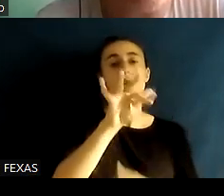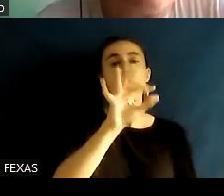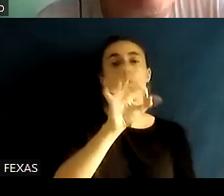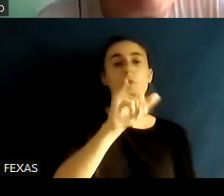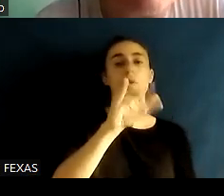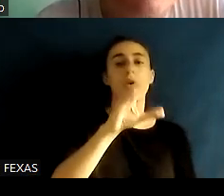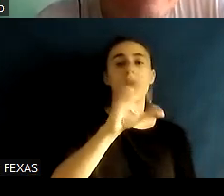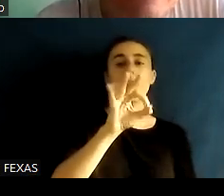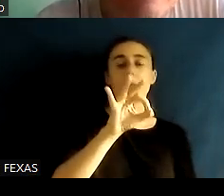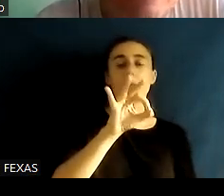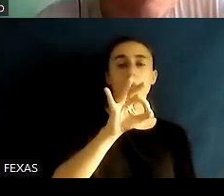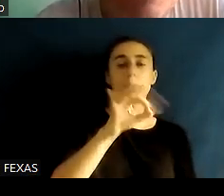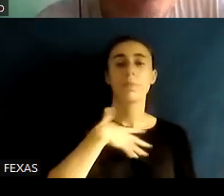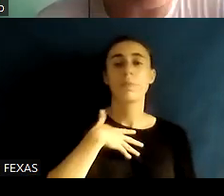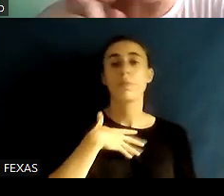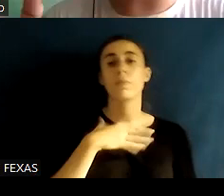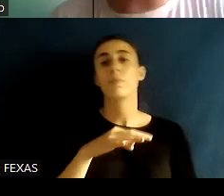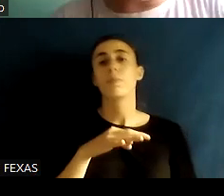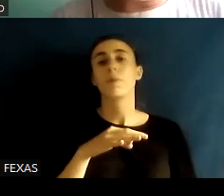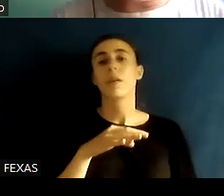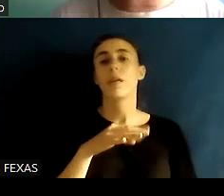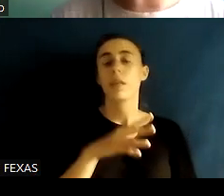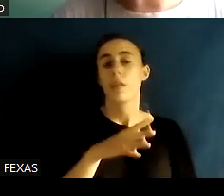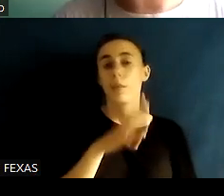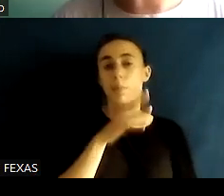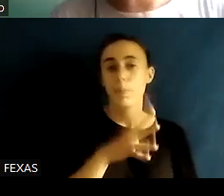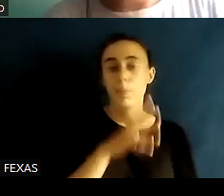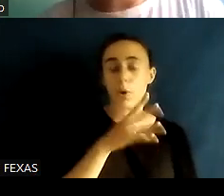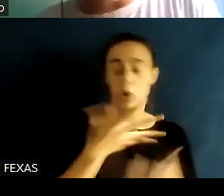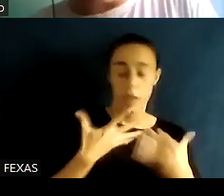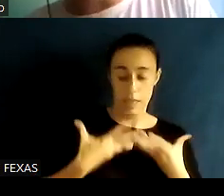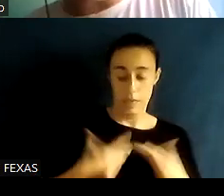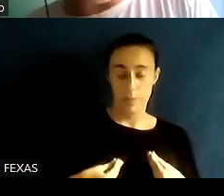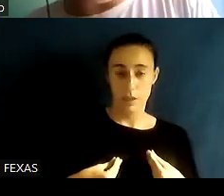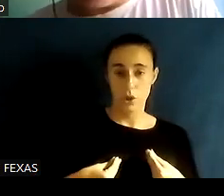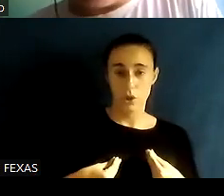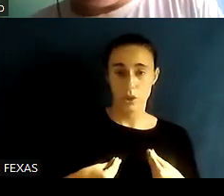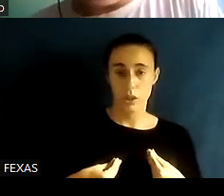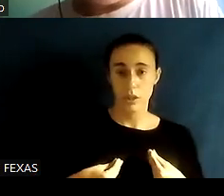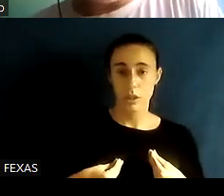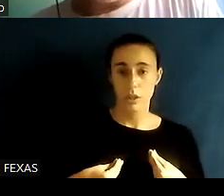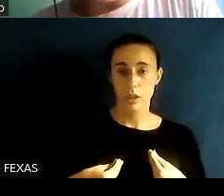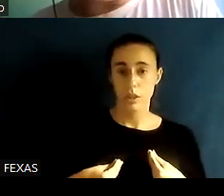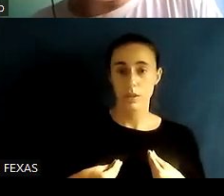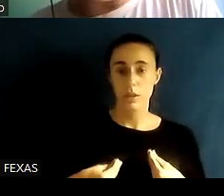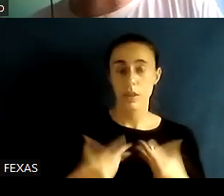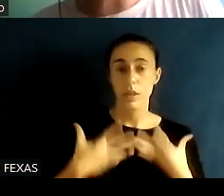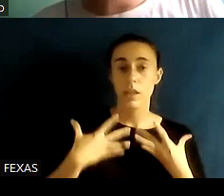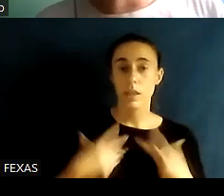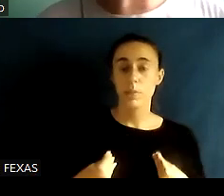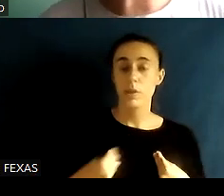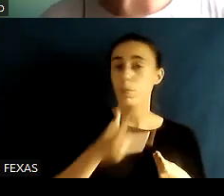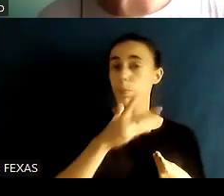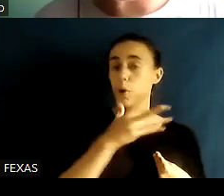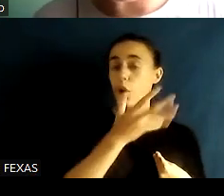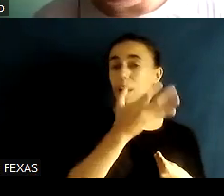causa fundamental de la depresión, es decir, la depresión en este caso no se debe al déficit de ácido fólico,